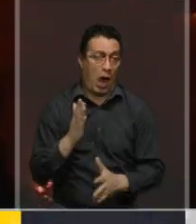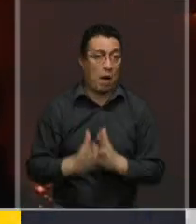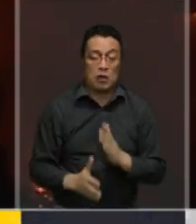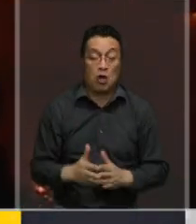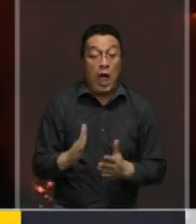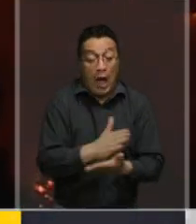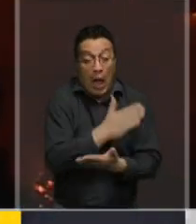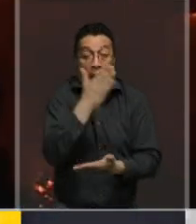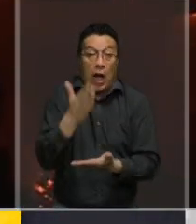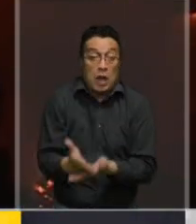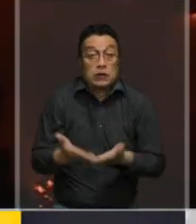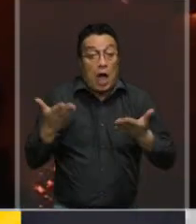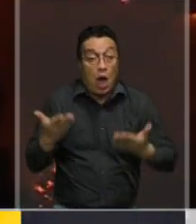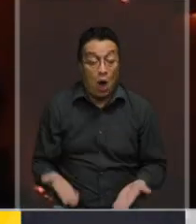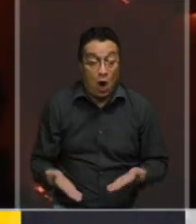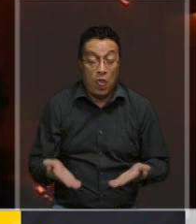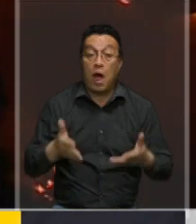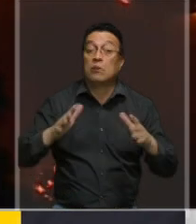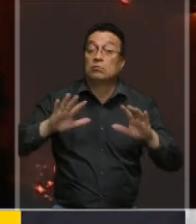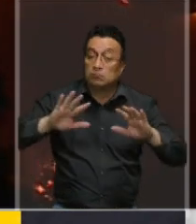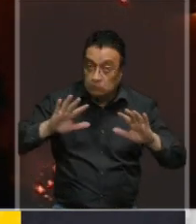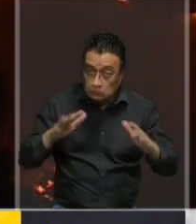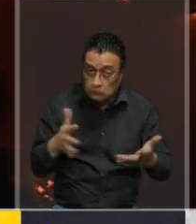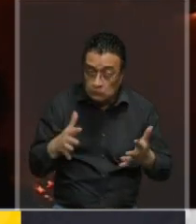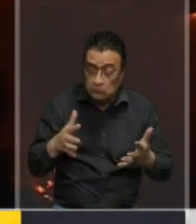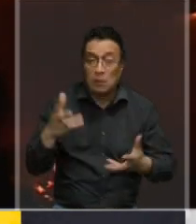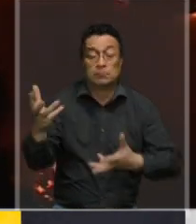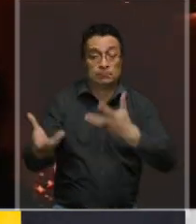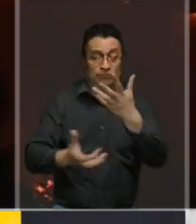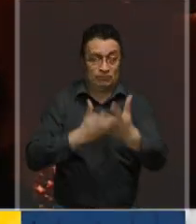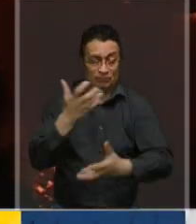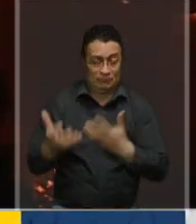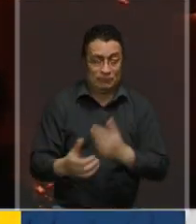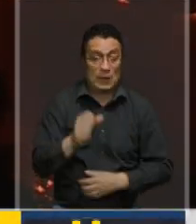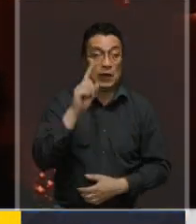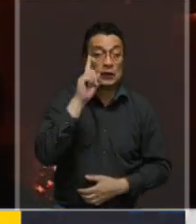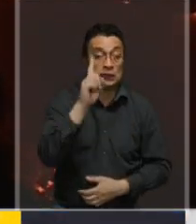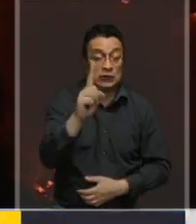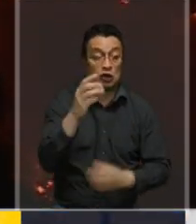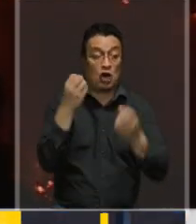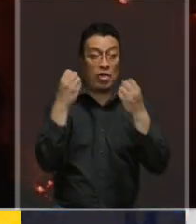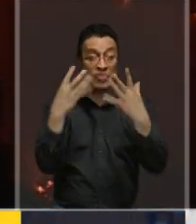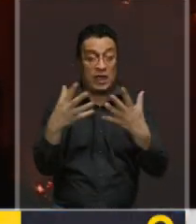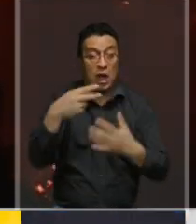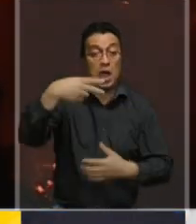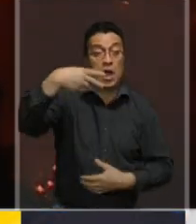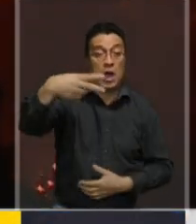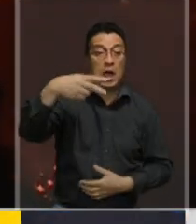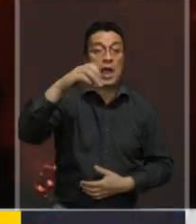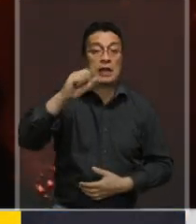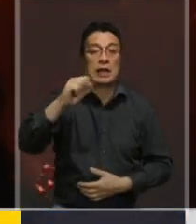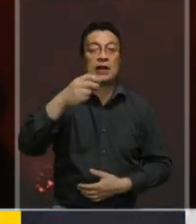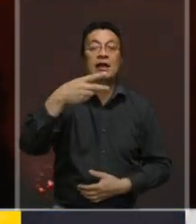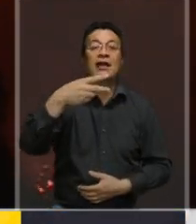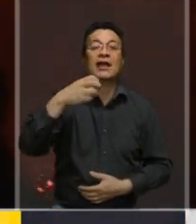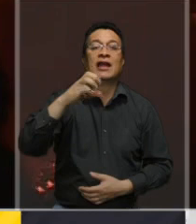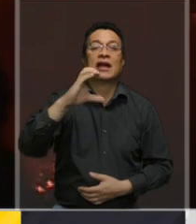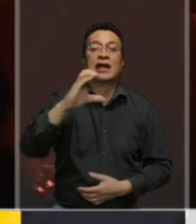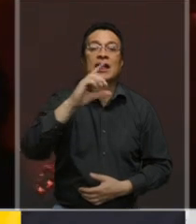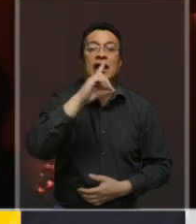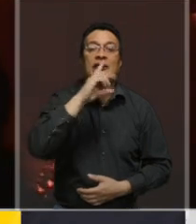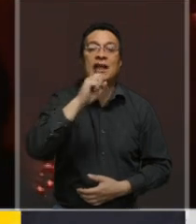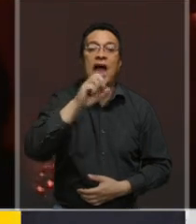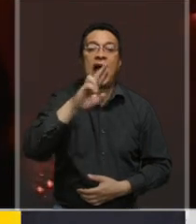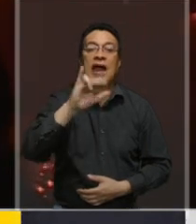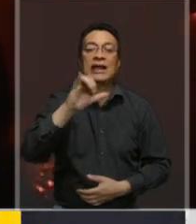ahora se estima que se han quemado 110 hectáreas y por información que se entrega